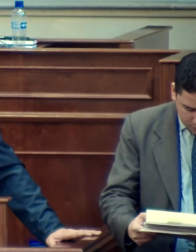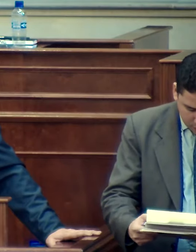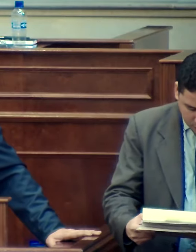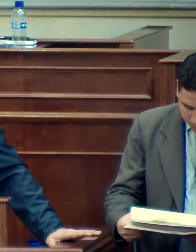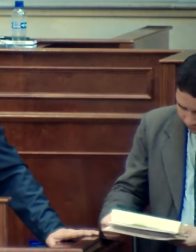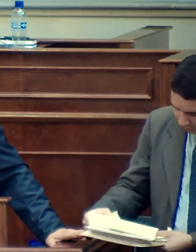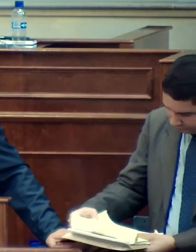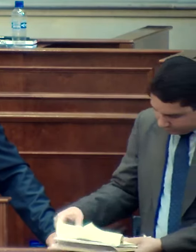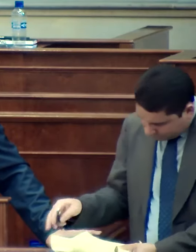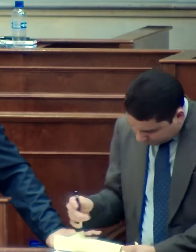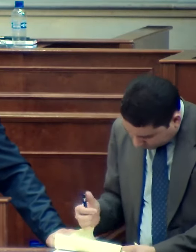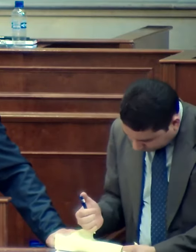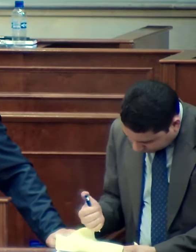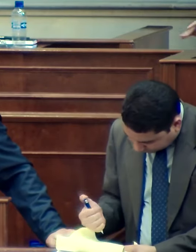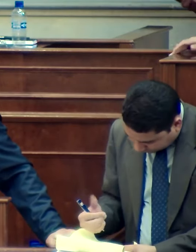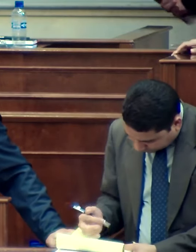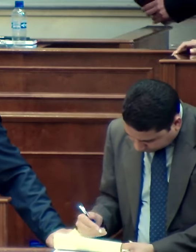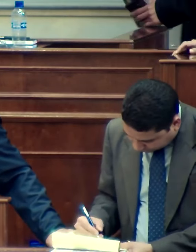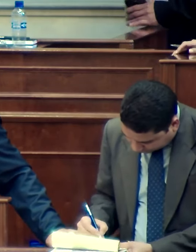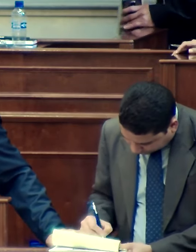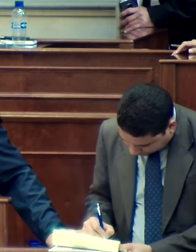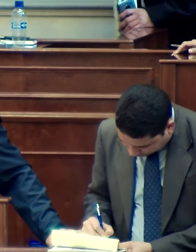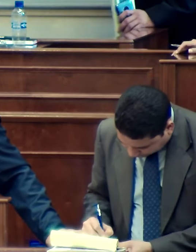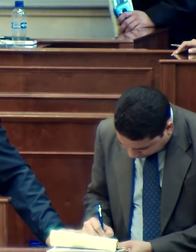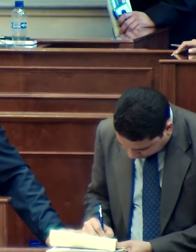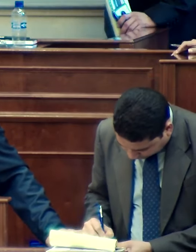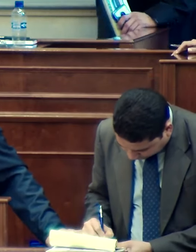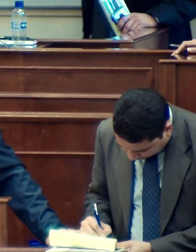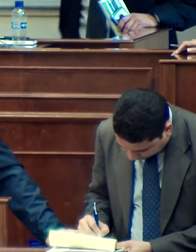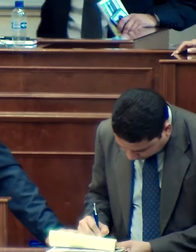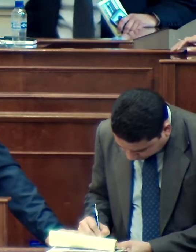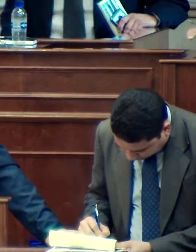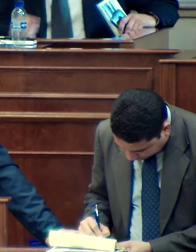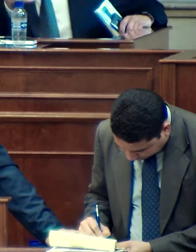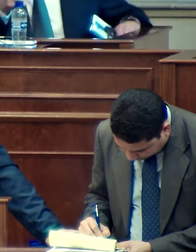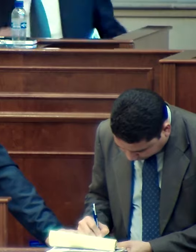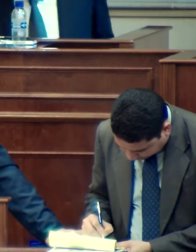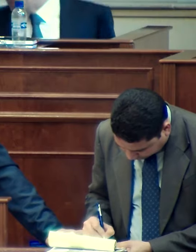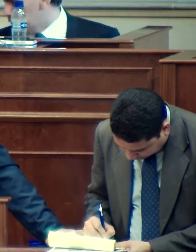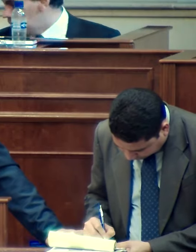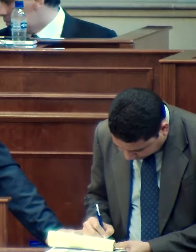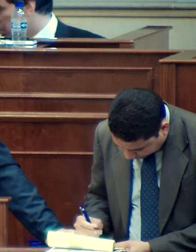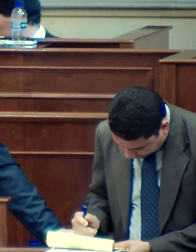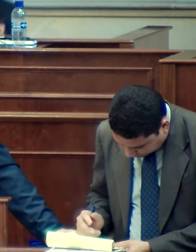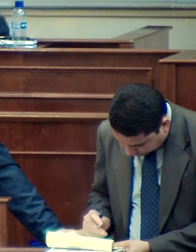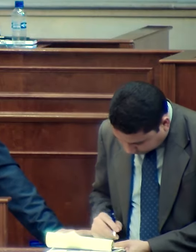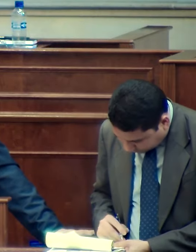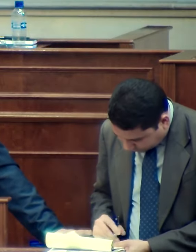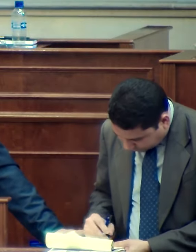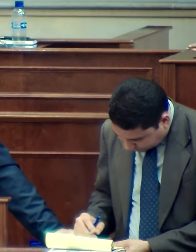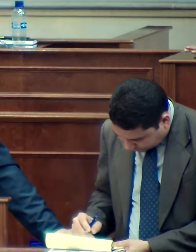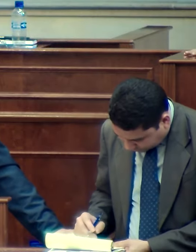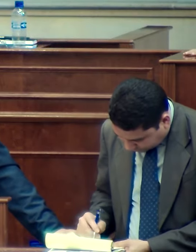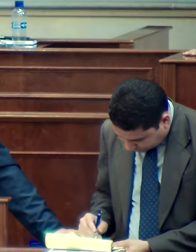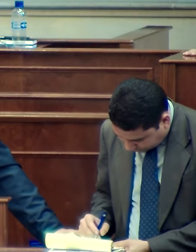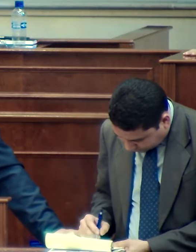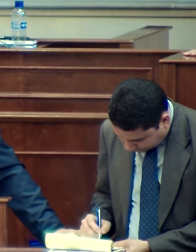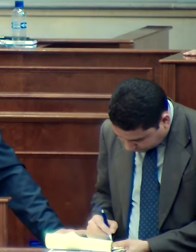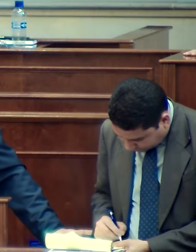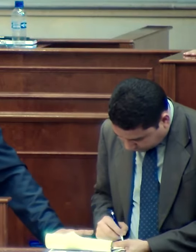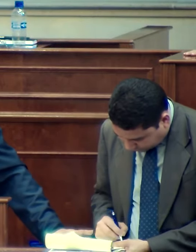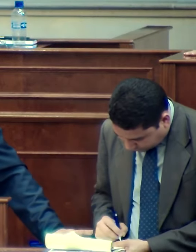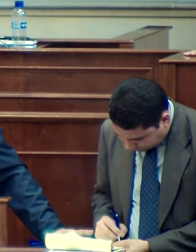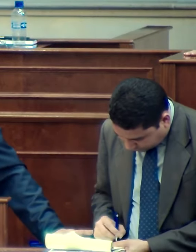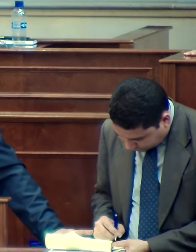que después de haber votado nosotros en la primera vuelta les abrieron alguna investigación para poder decidir y por último para